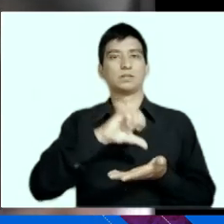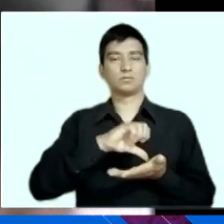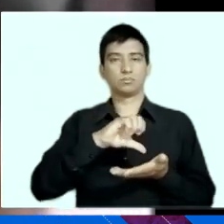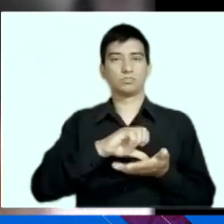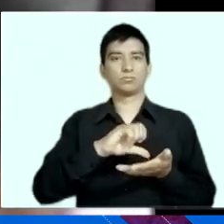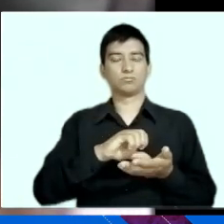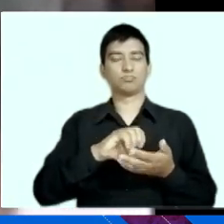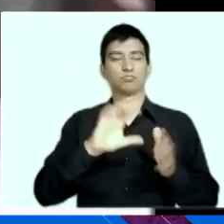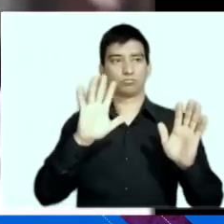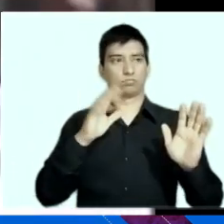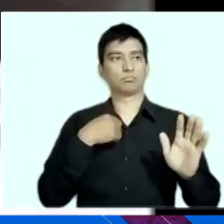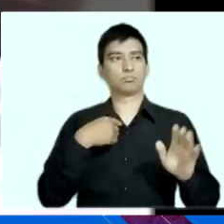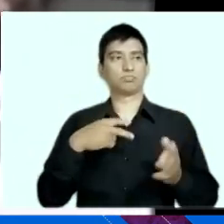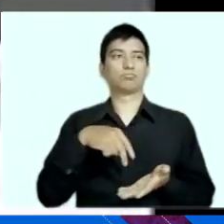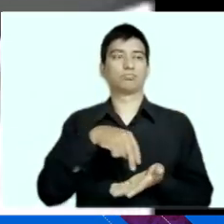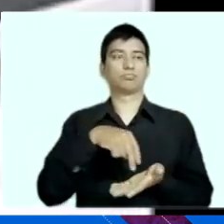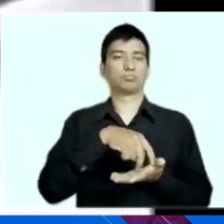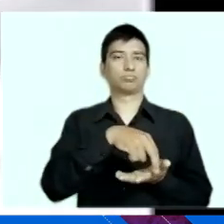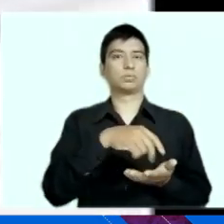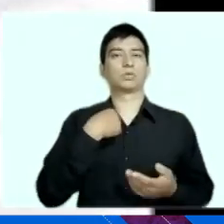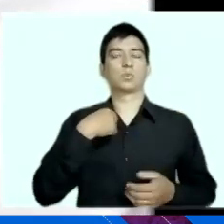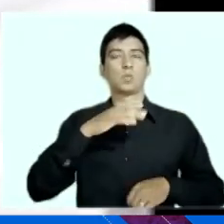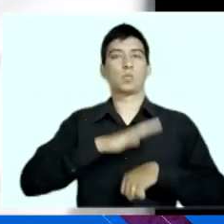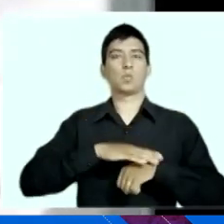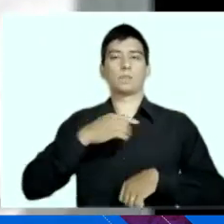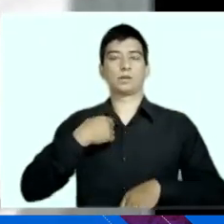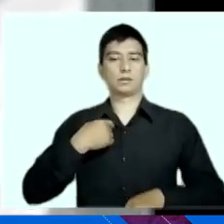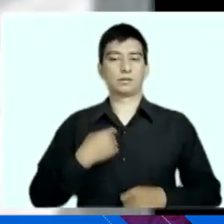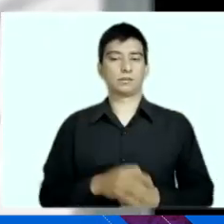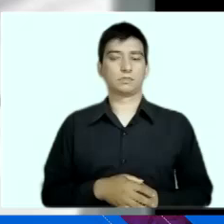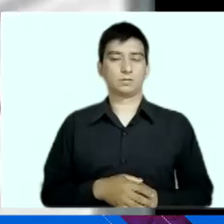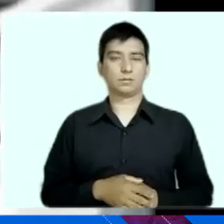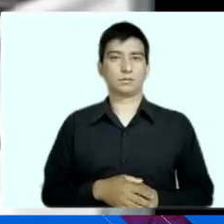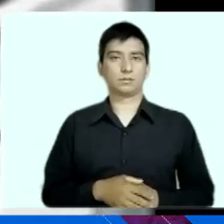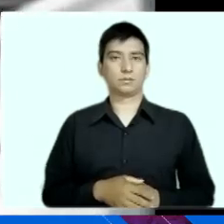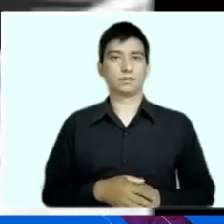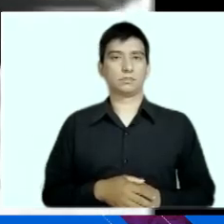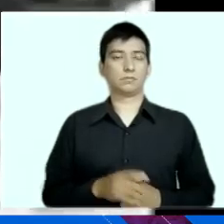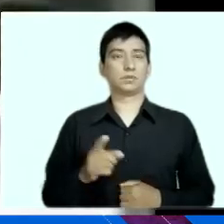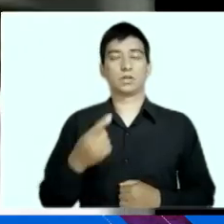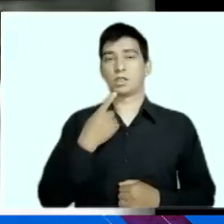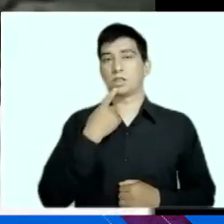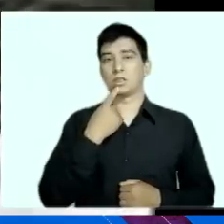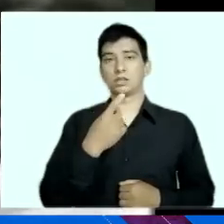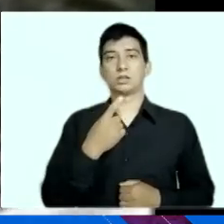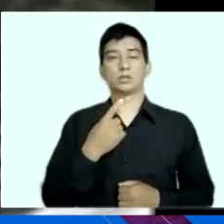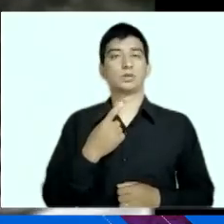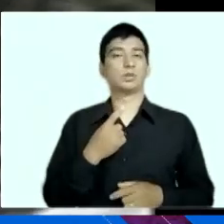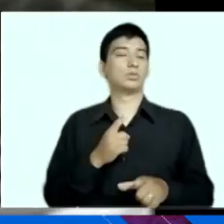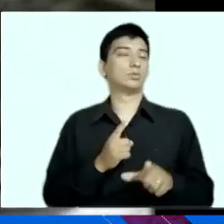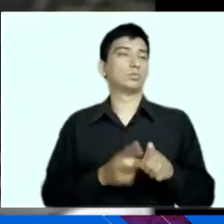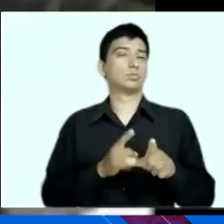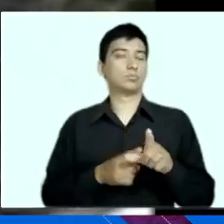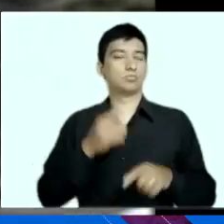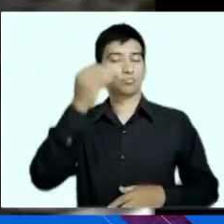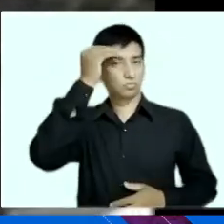termina obviamente declarando su culpabilidad en relación a esto. Asume él que lo hizo solo por celos y por